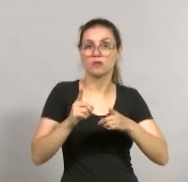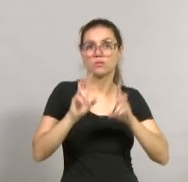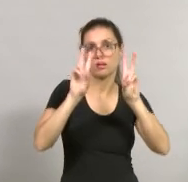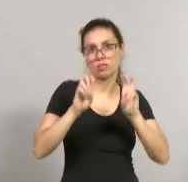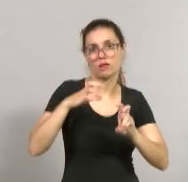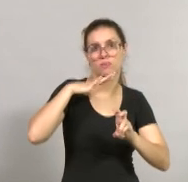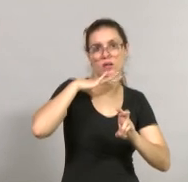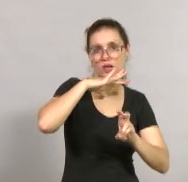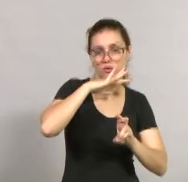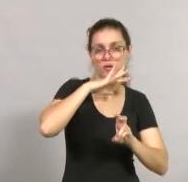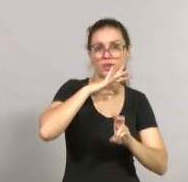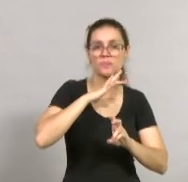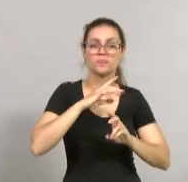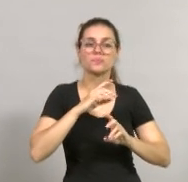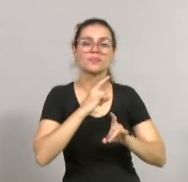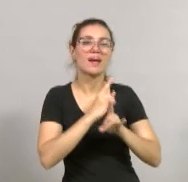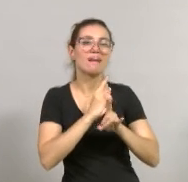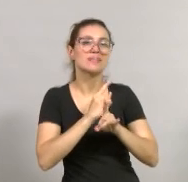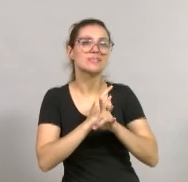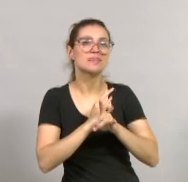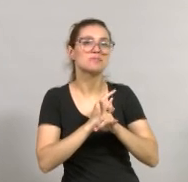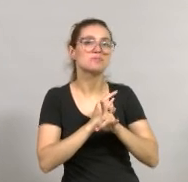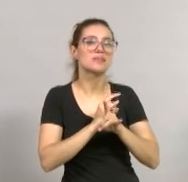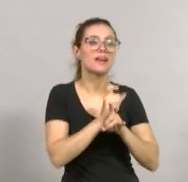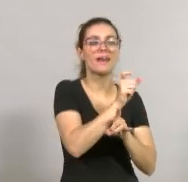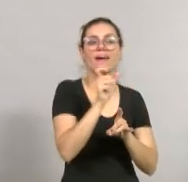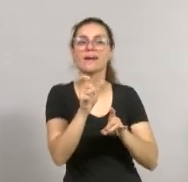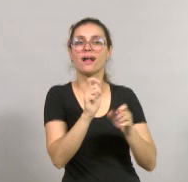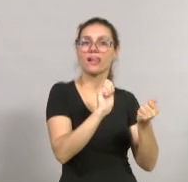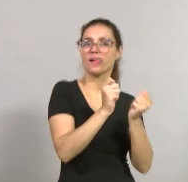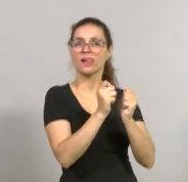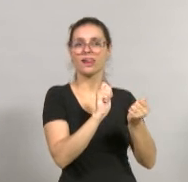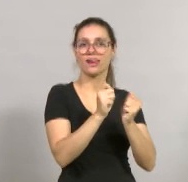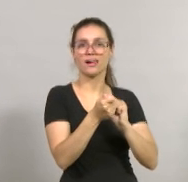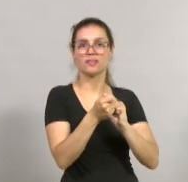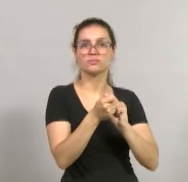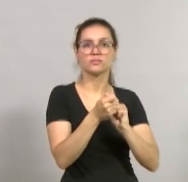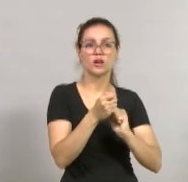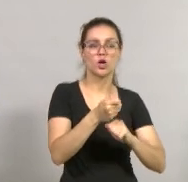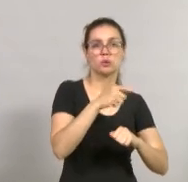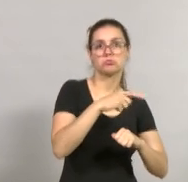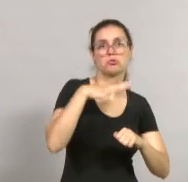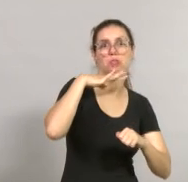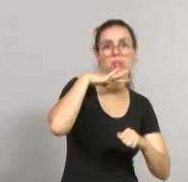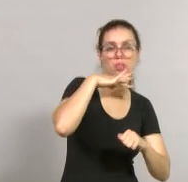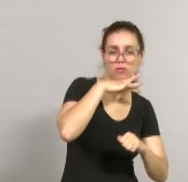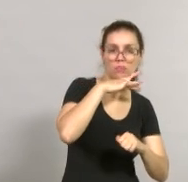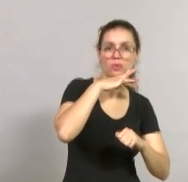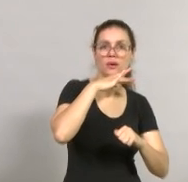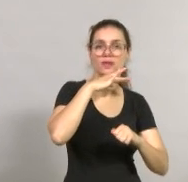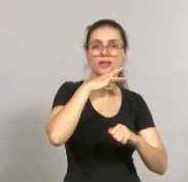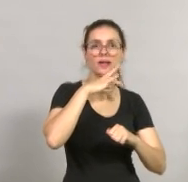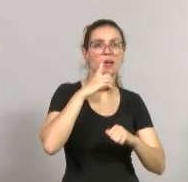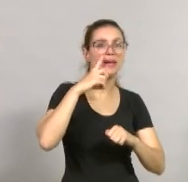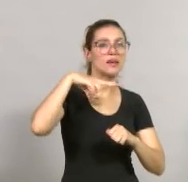Yo siempre juego con las palabras de pasar del adjetivo al adverbio. O sea, no es un lenguaje inclusivo lo que